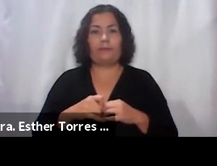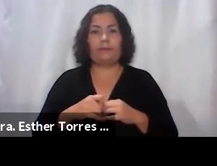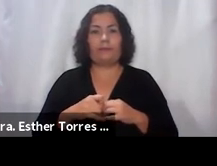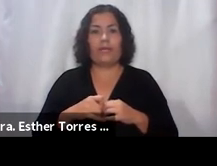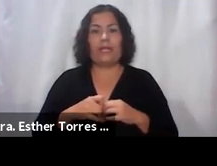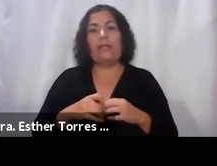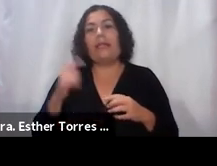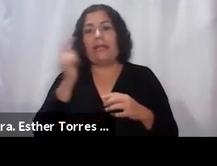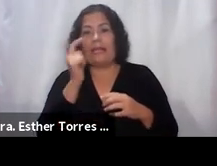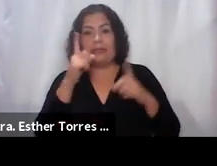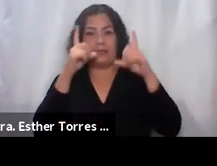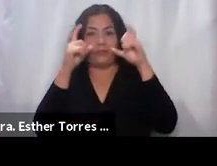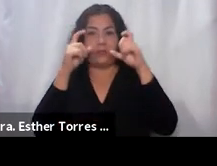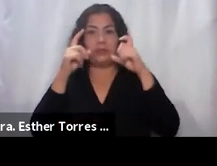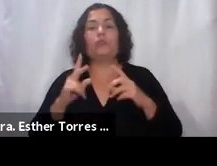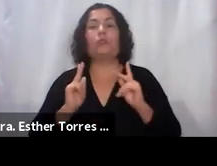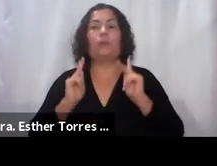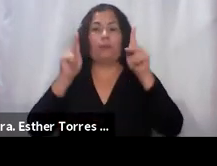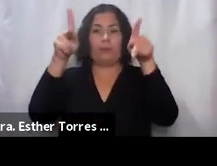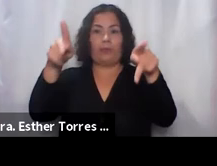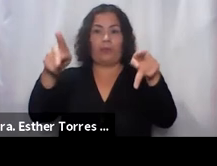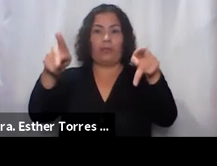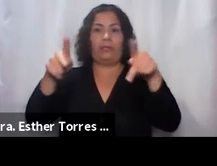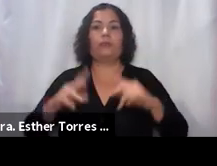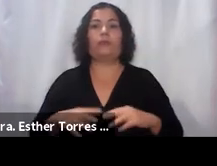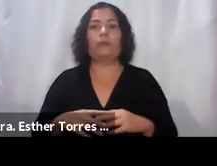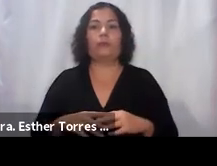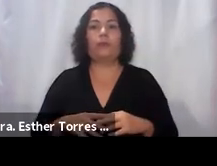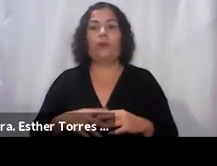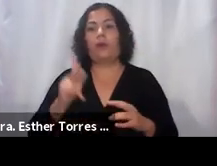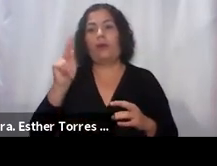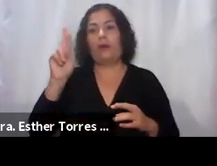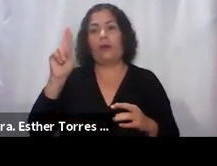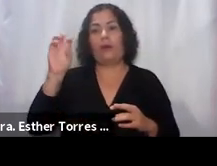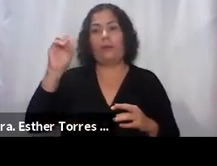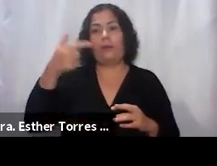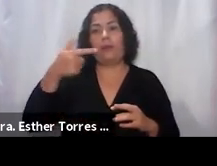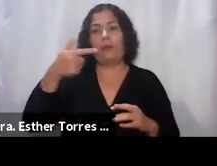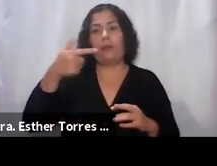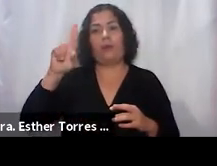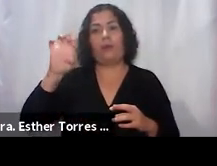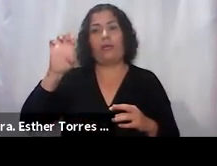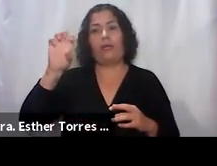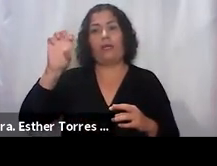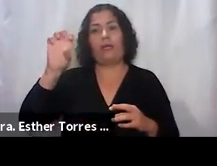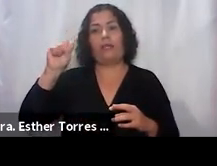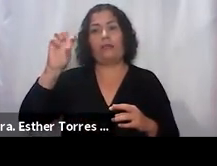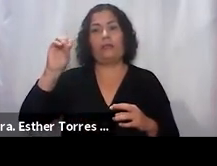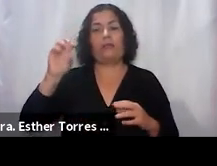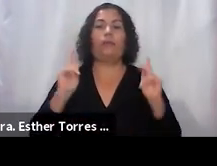Aquí, por ejemplo, Progreso, ¿no? Que fue este equipo. Y presento la de Progreso,